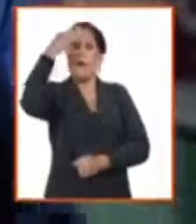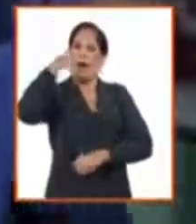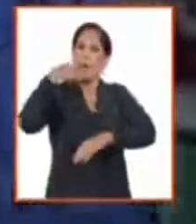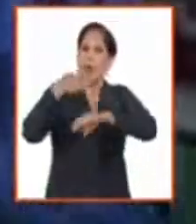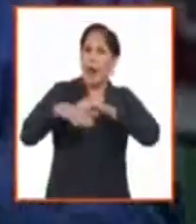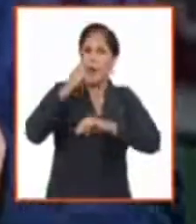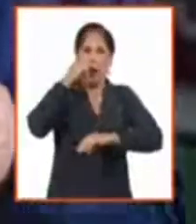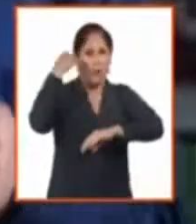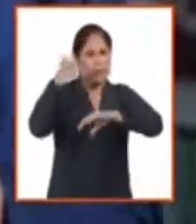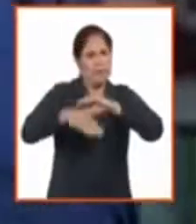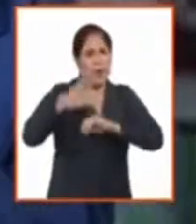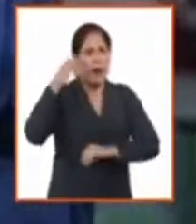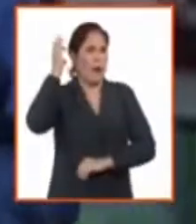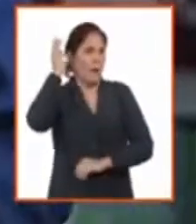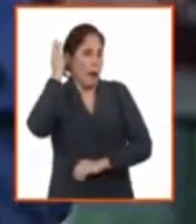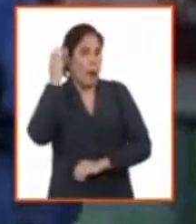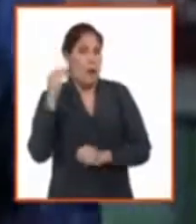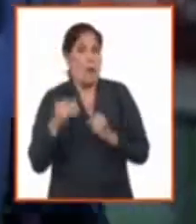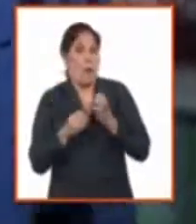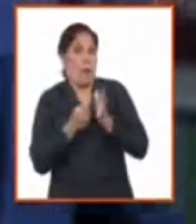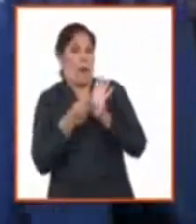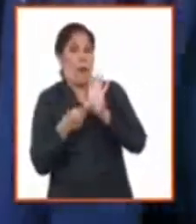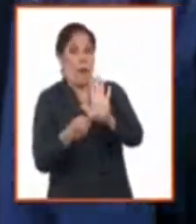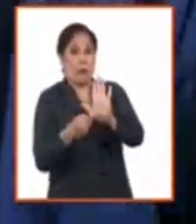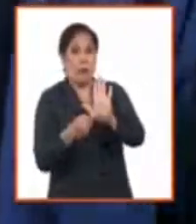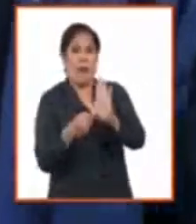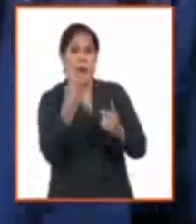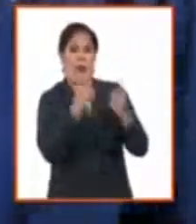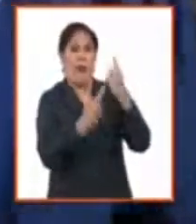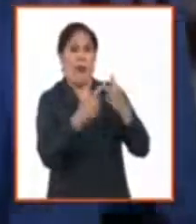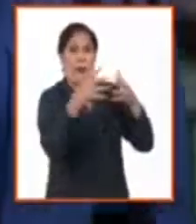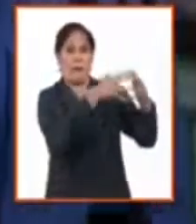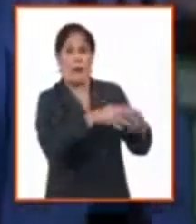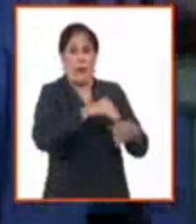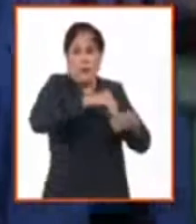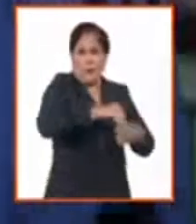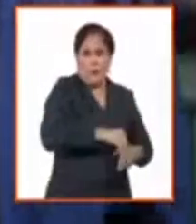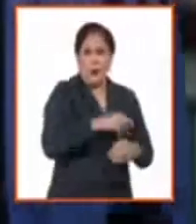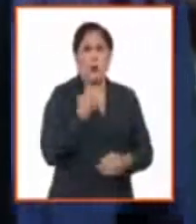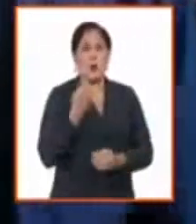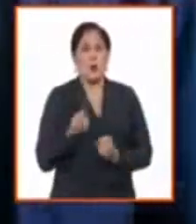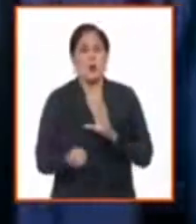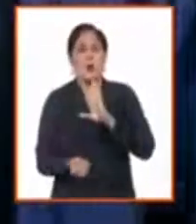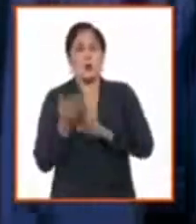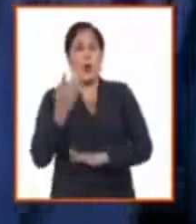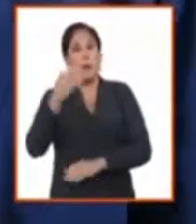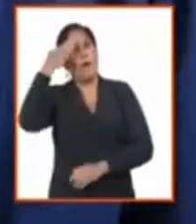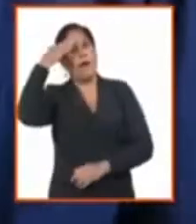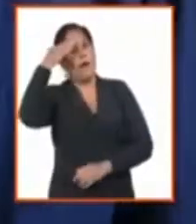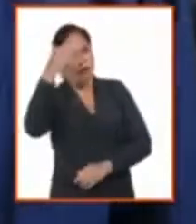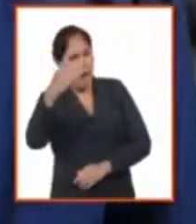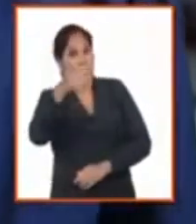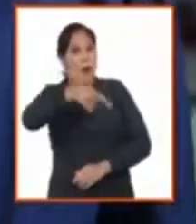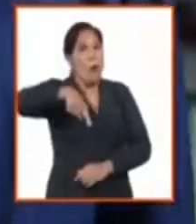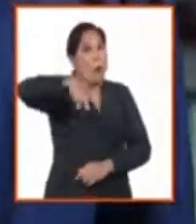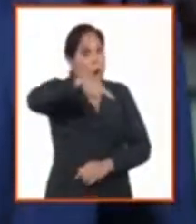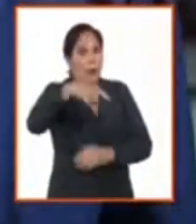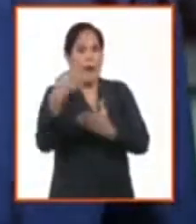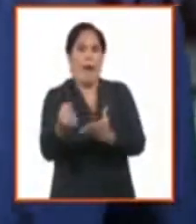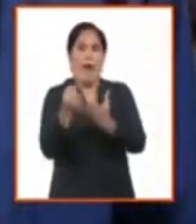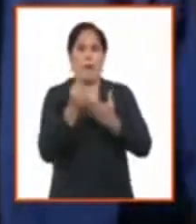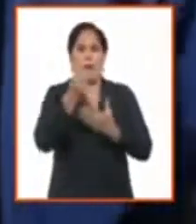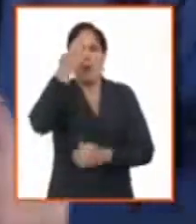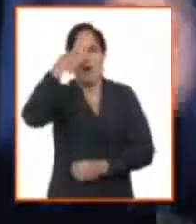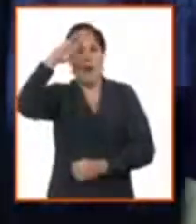por mostrar lo que los poderosos han querido censurar y esconder durante tanto tiempo gracias por darle la voz a los excluidos